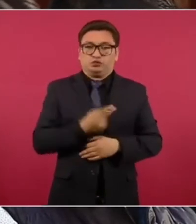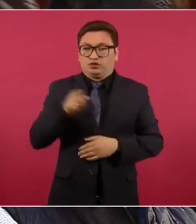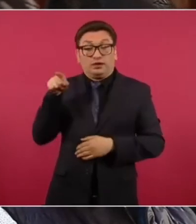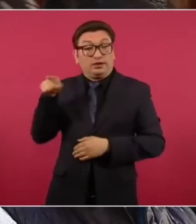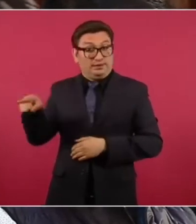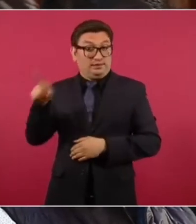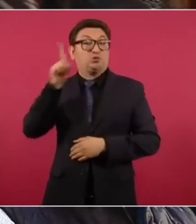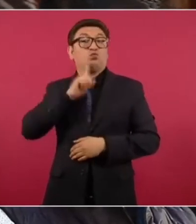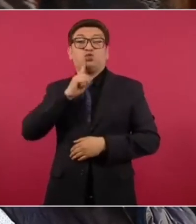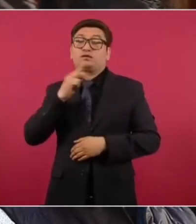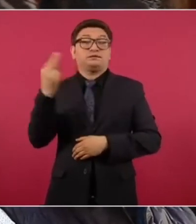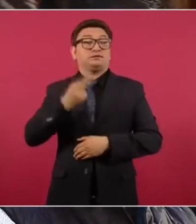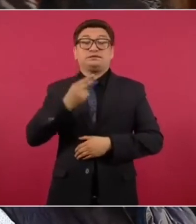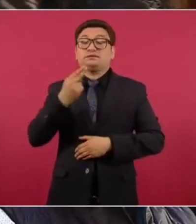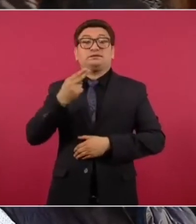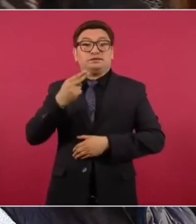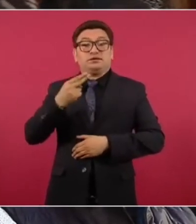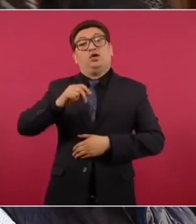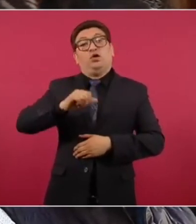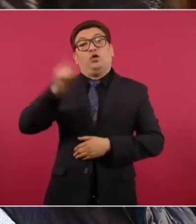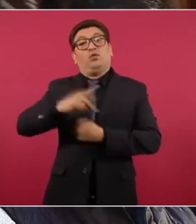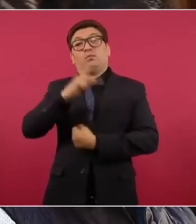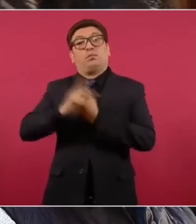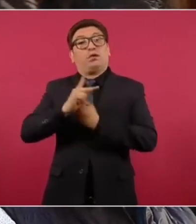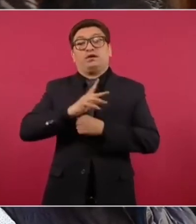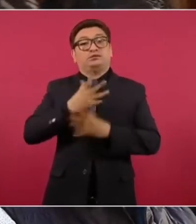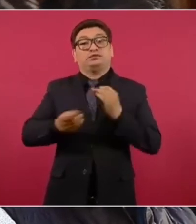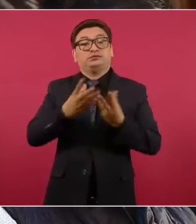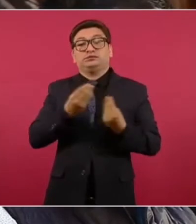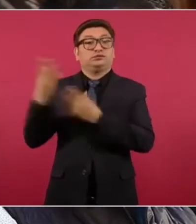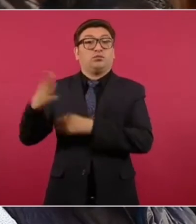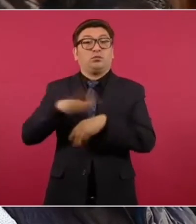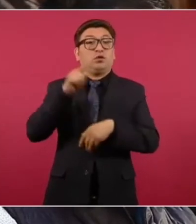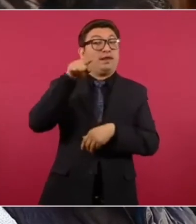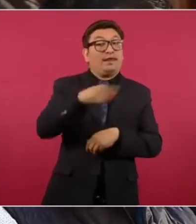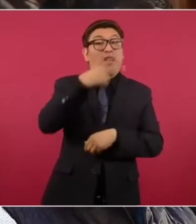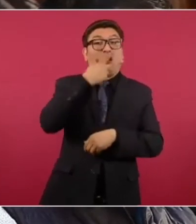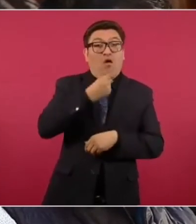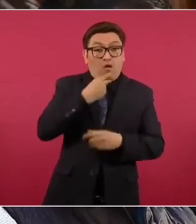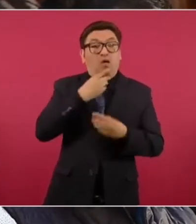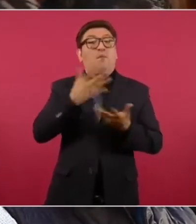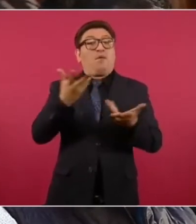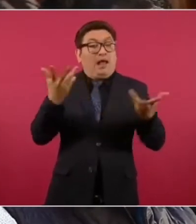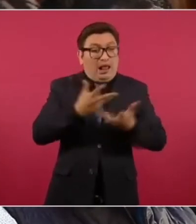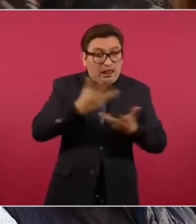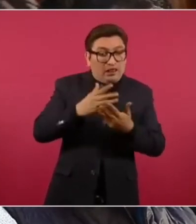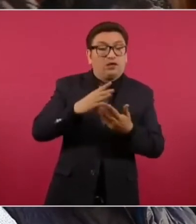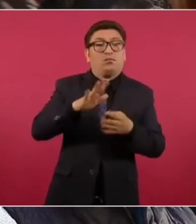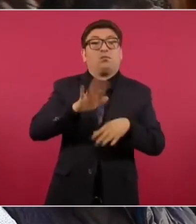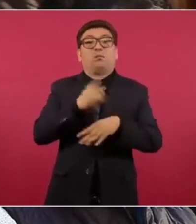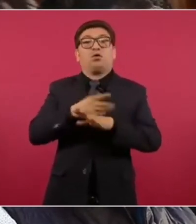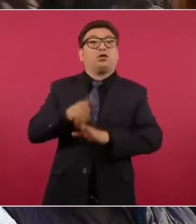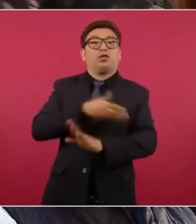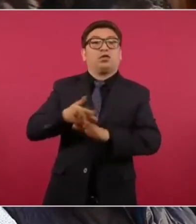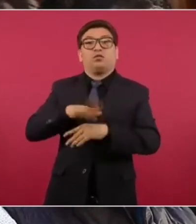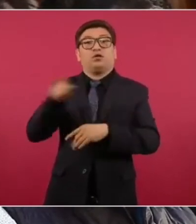pueda ser sacada del país. El sujeto está creando toda una defensa de que ella lo que quiere es dinero,